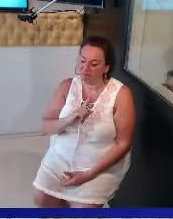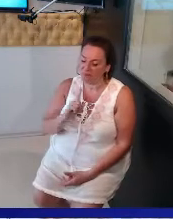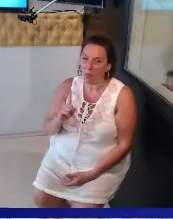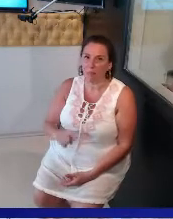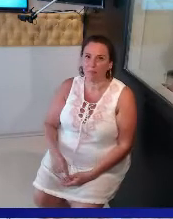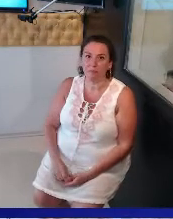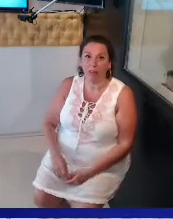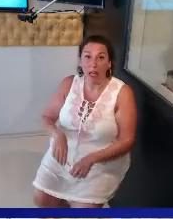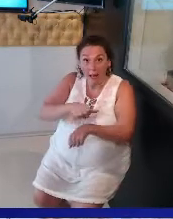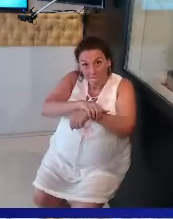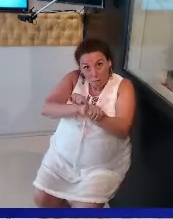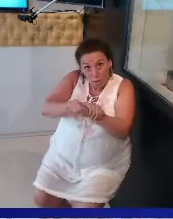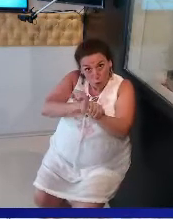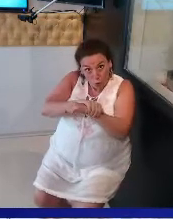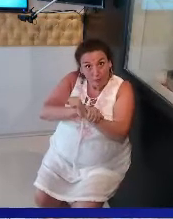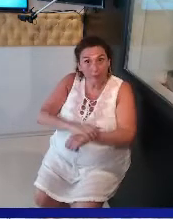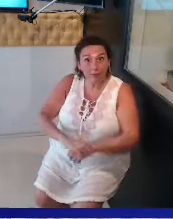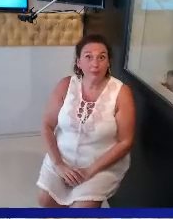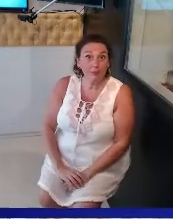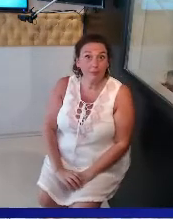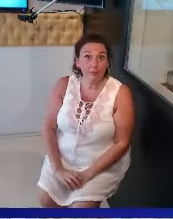fútbol que tenga dando vuelta?